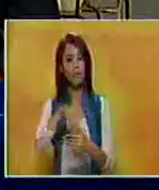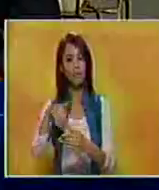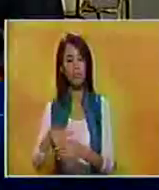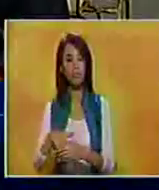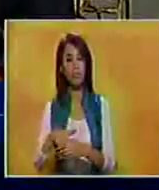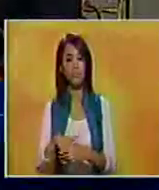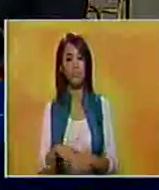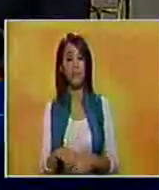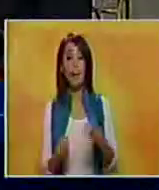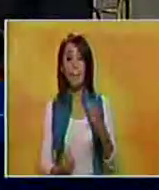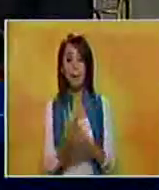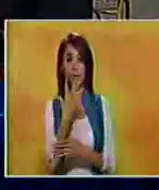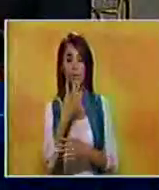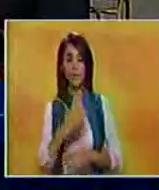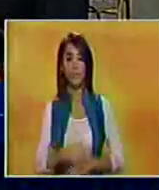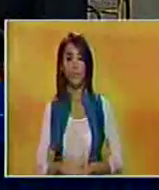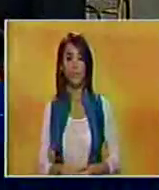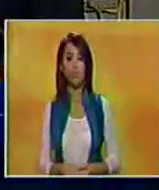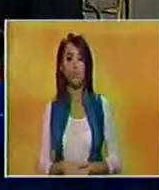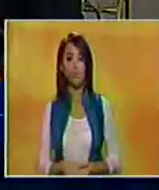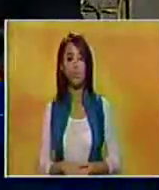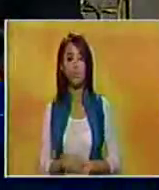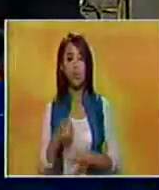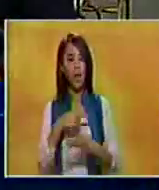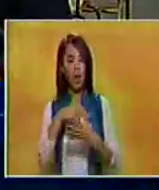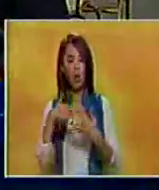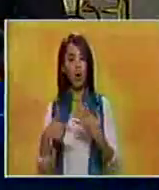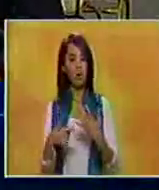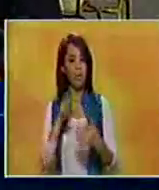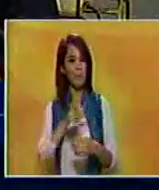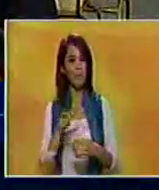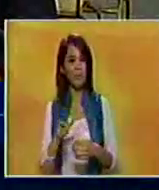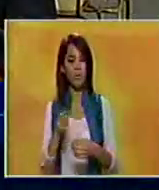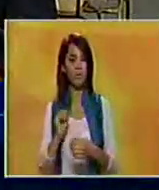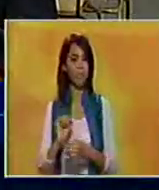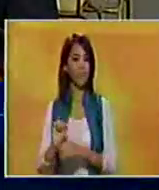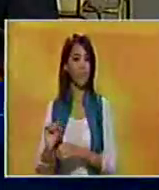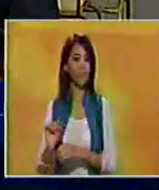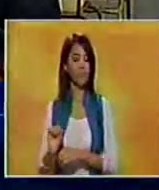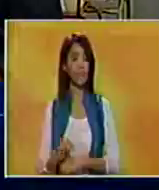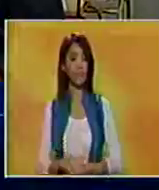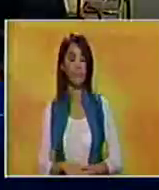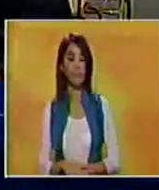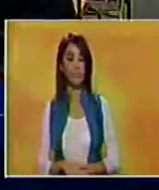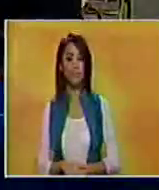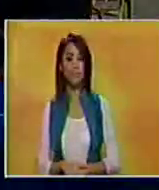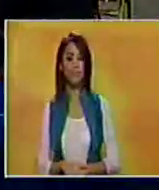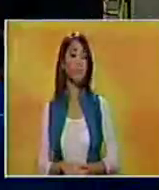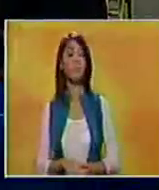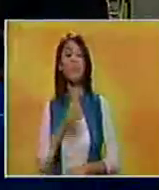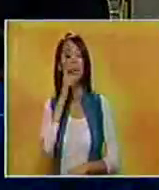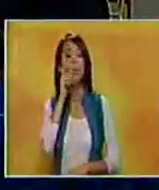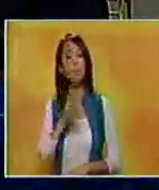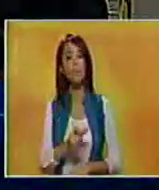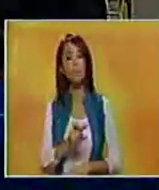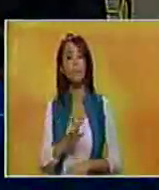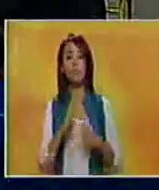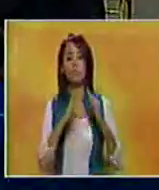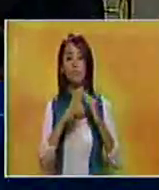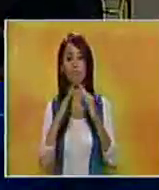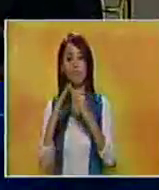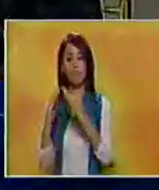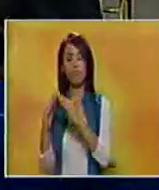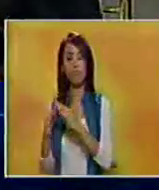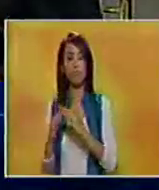próximo mes de mayo. Los demás son mirones de palo. Sabemos que el señor Robinson fue casa por casa